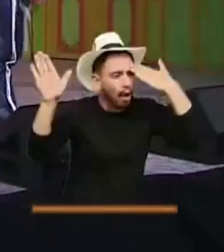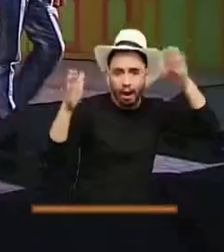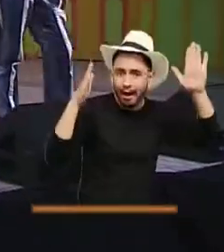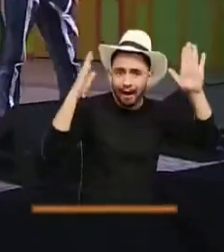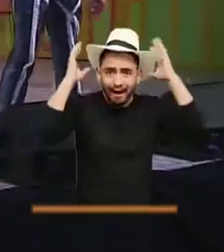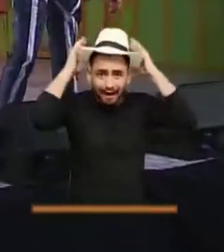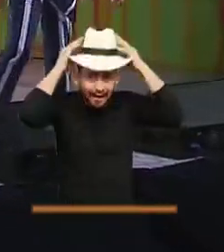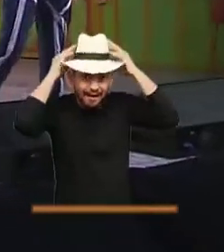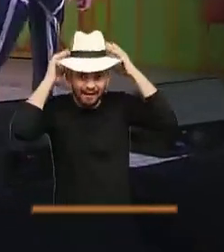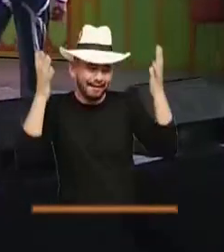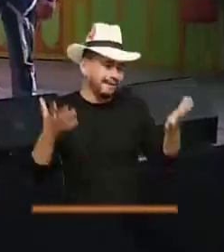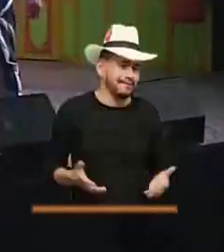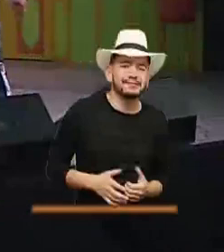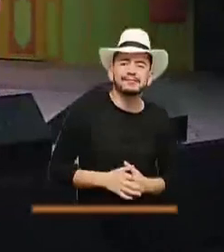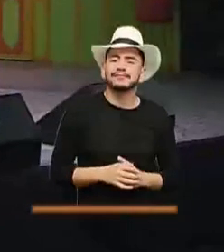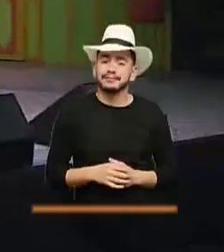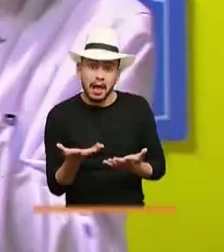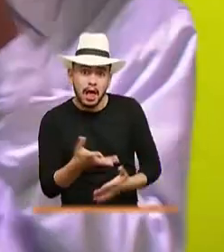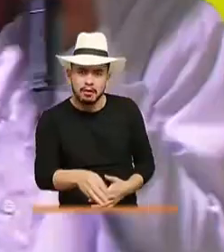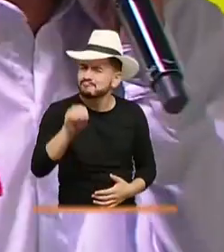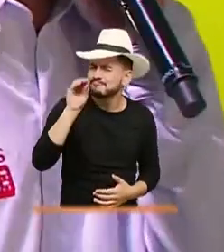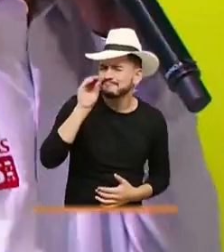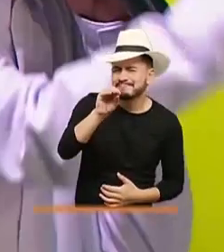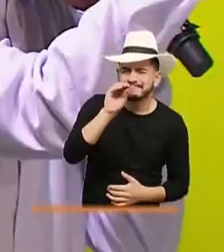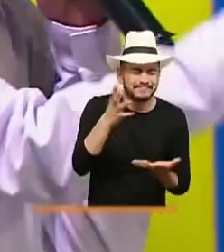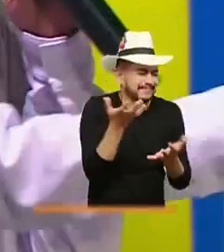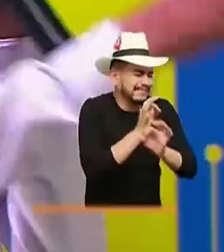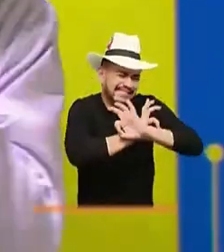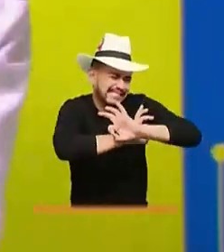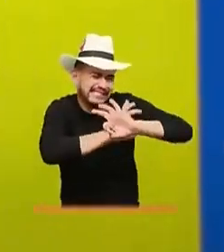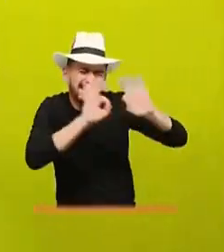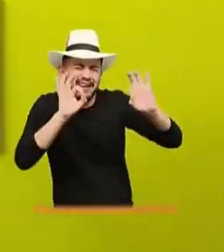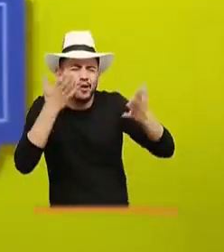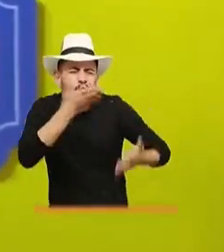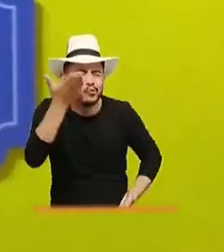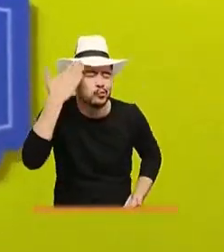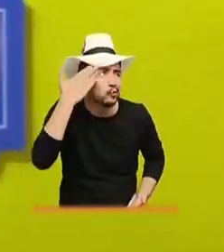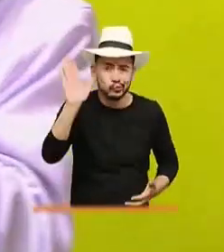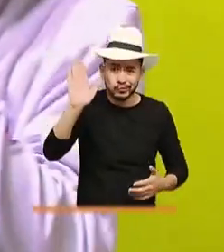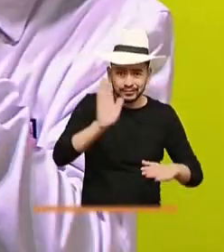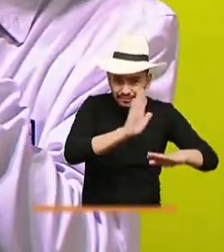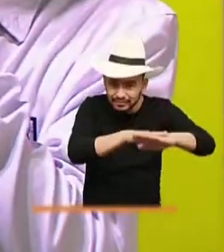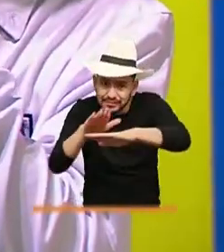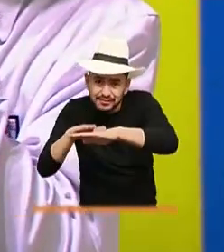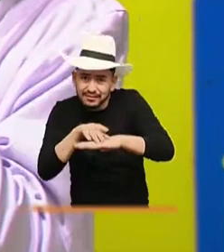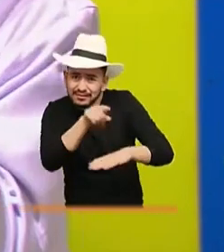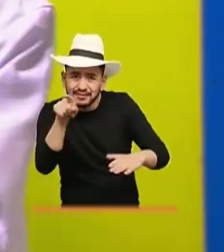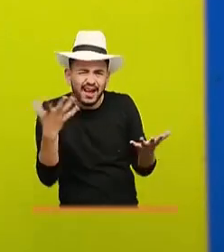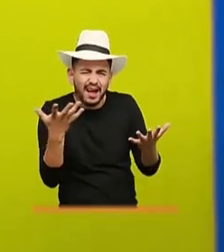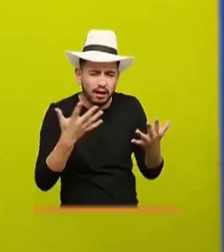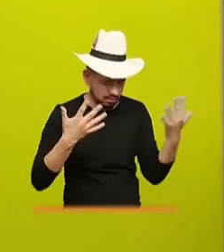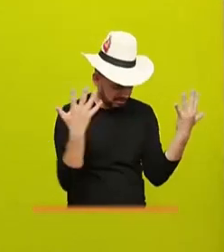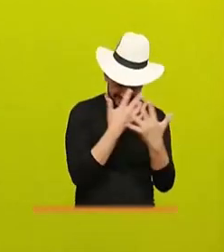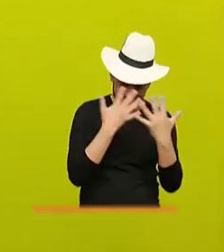Eso no lo leo nunca, pa' que sepa por delante, porque yo soy